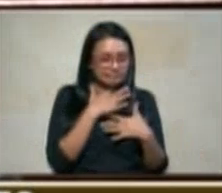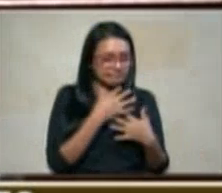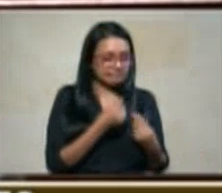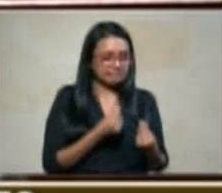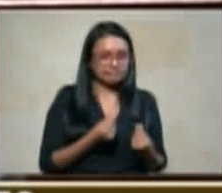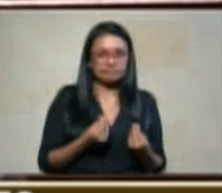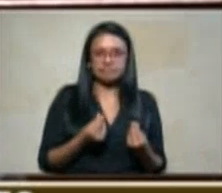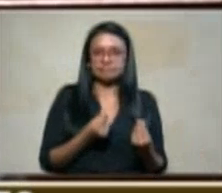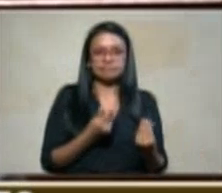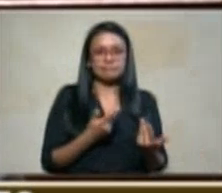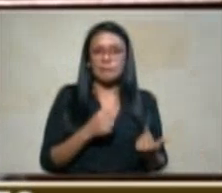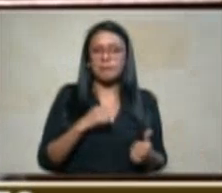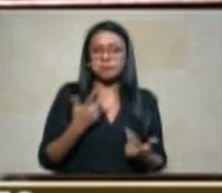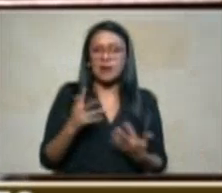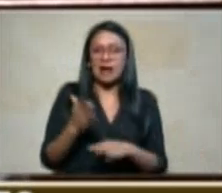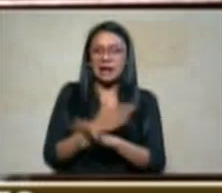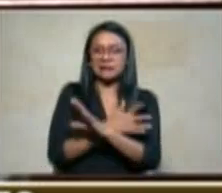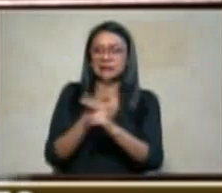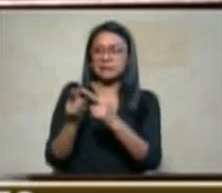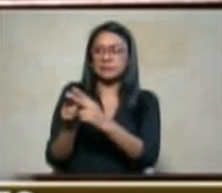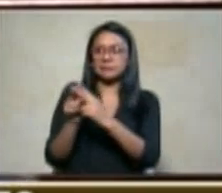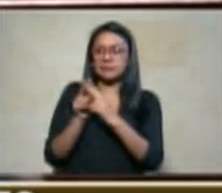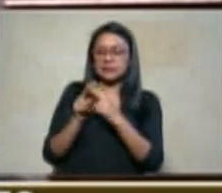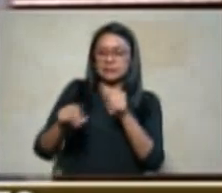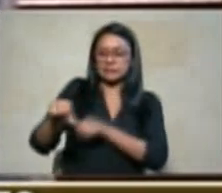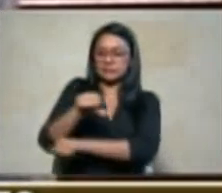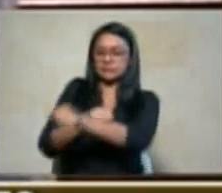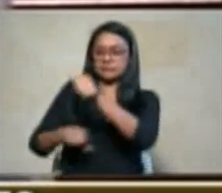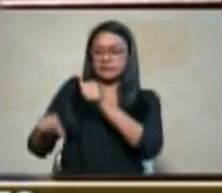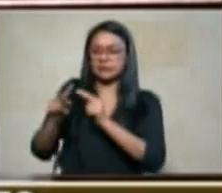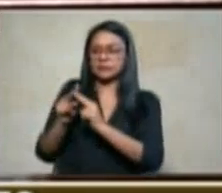pagar a la monja,